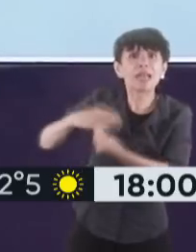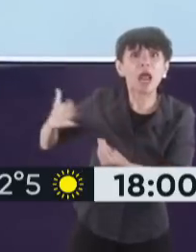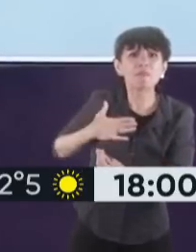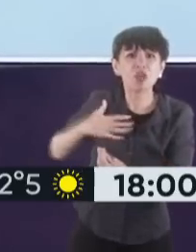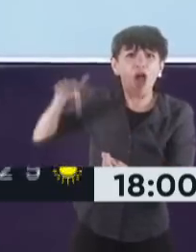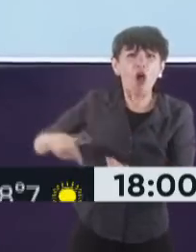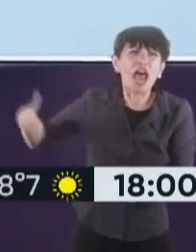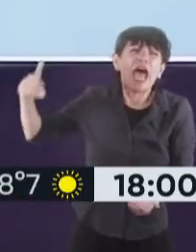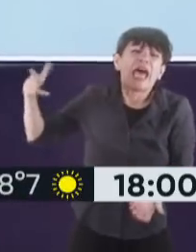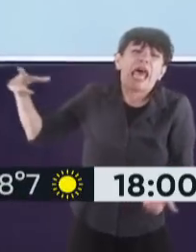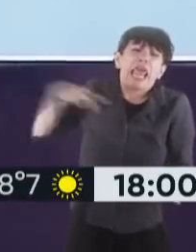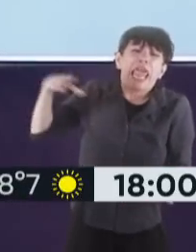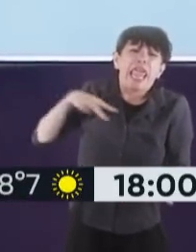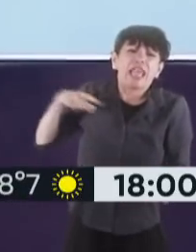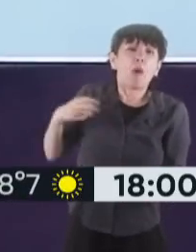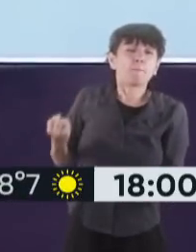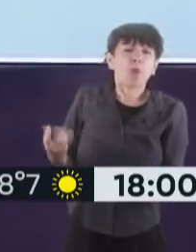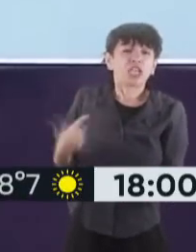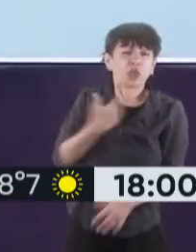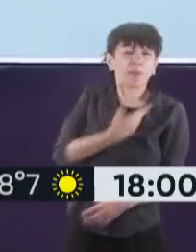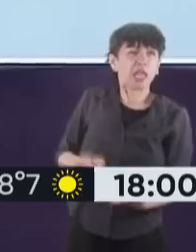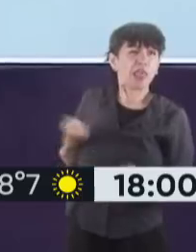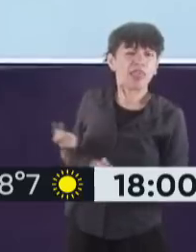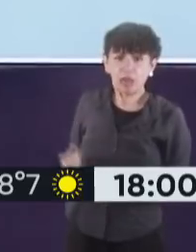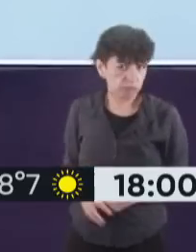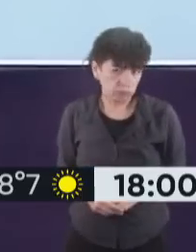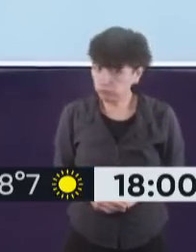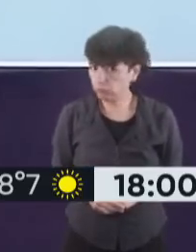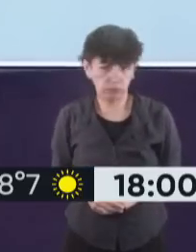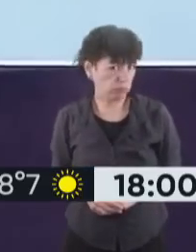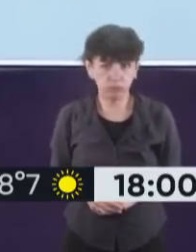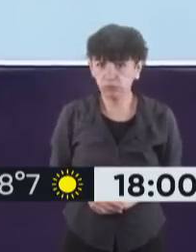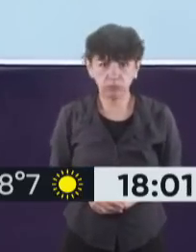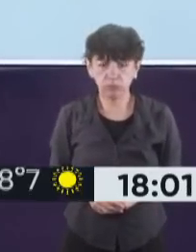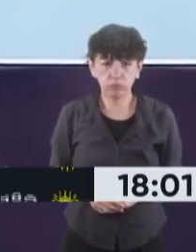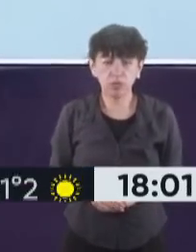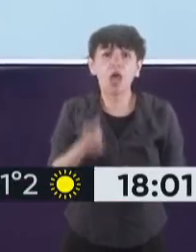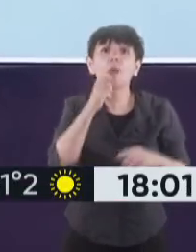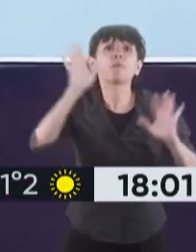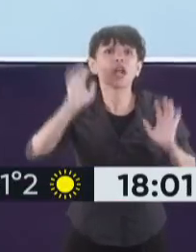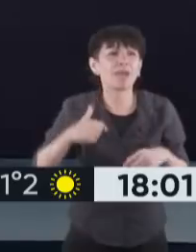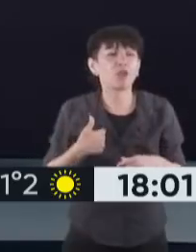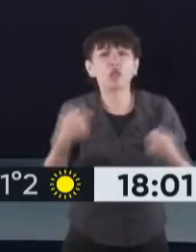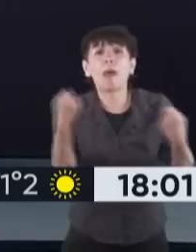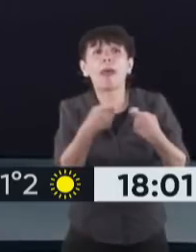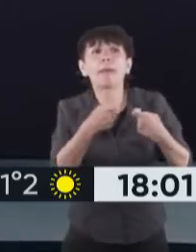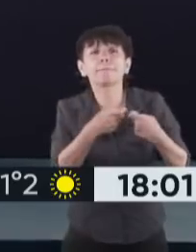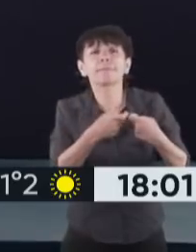yo sea presidente. Yo no vendí ninguna empresa después de aumentar el precio de los peajes.